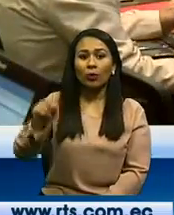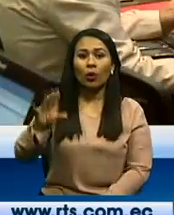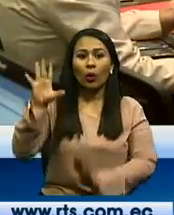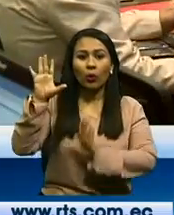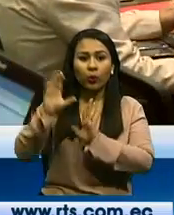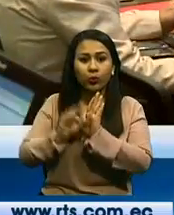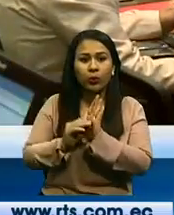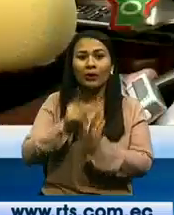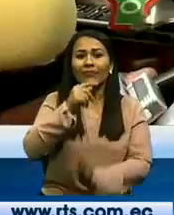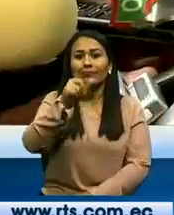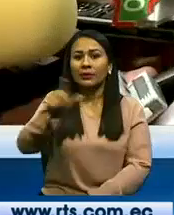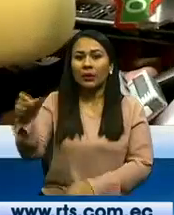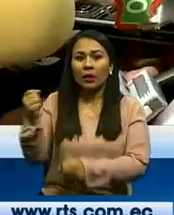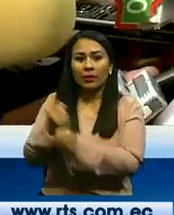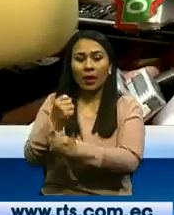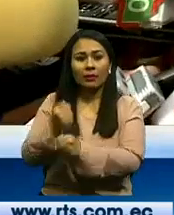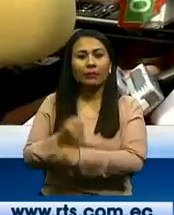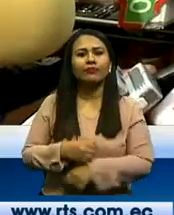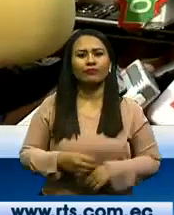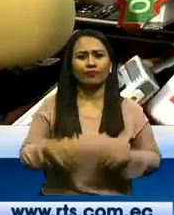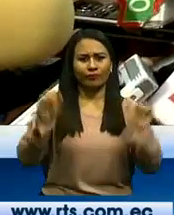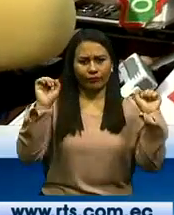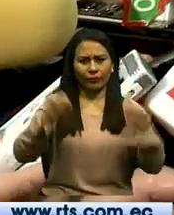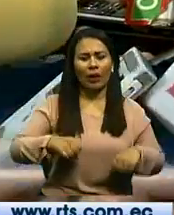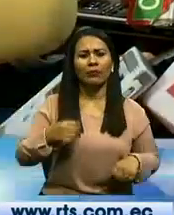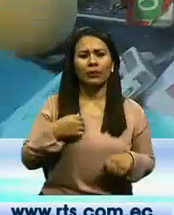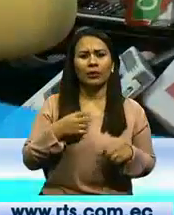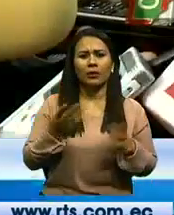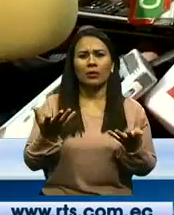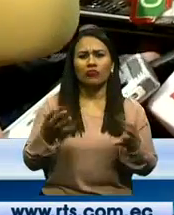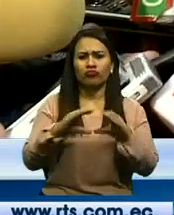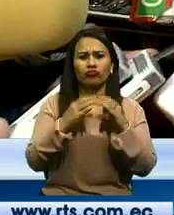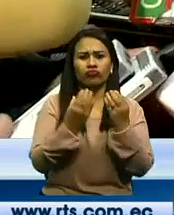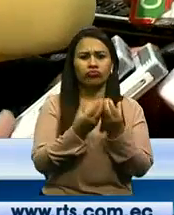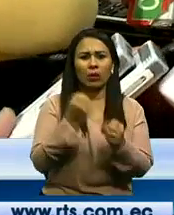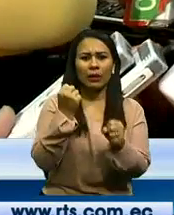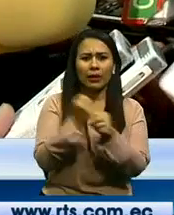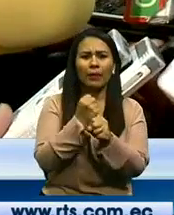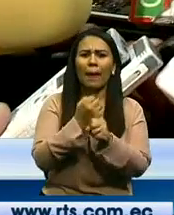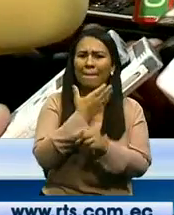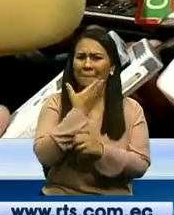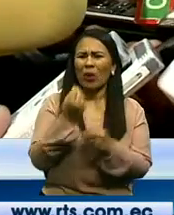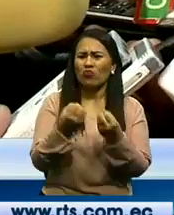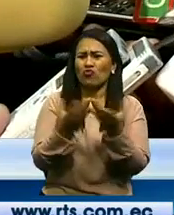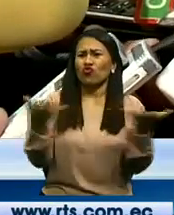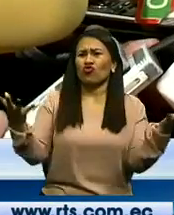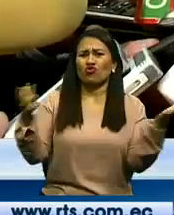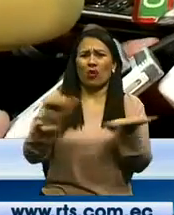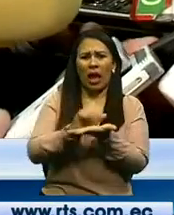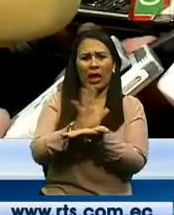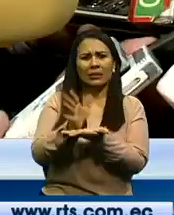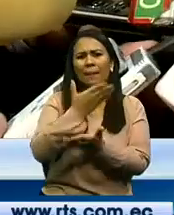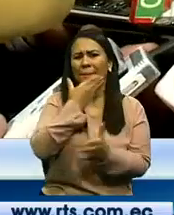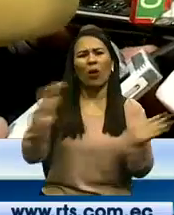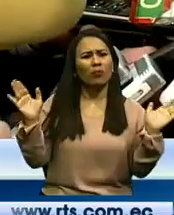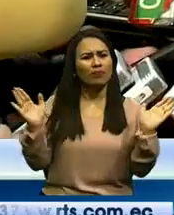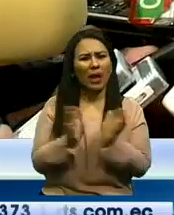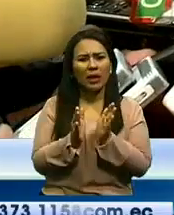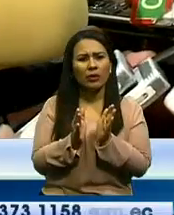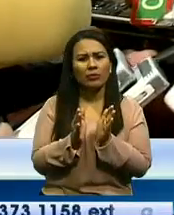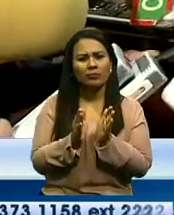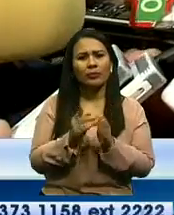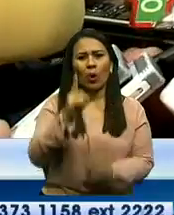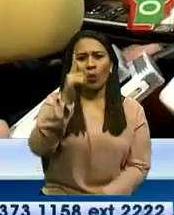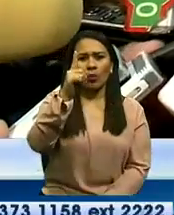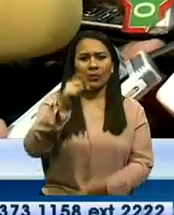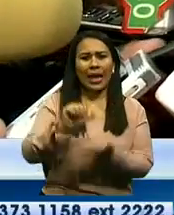de legisladores. Yo creo que se puede legislar tranquilamente con un menor número de asambleístas. Como por ejemplo, un